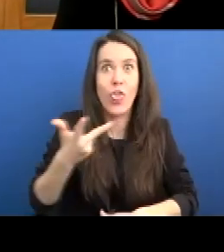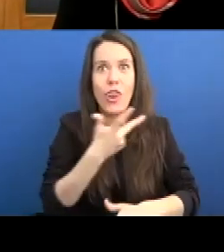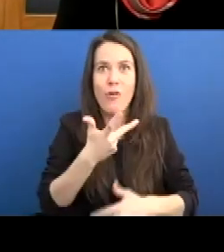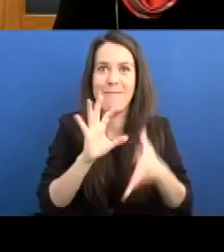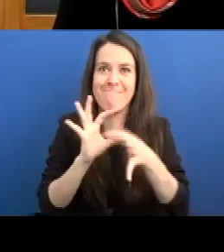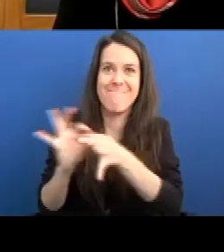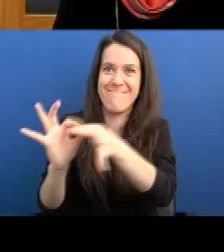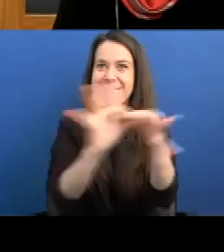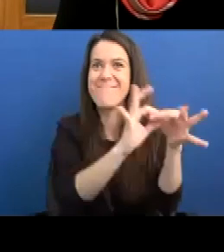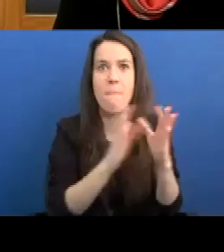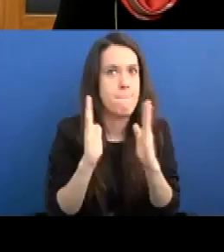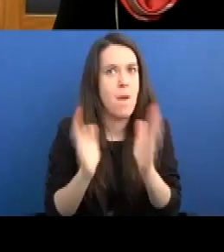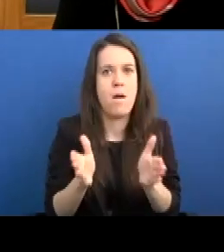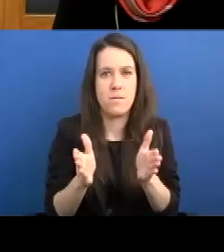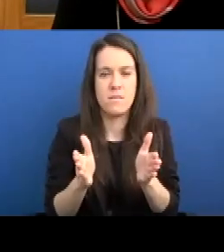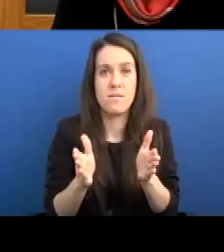mano.